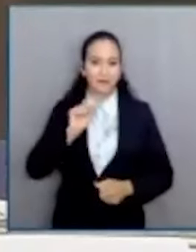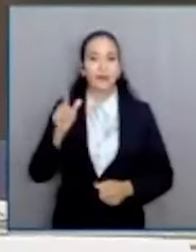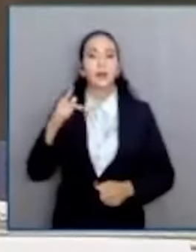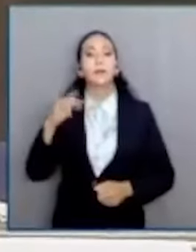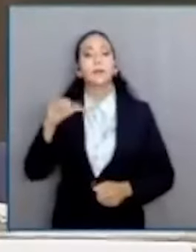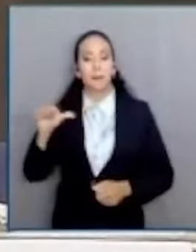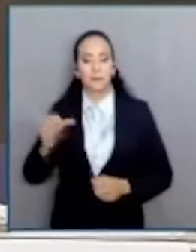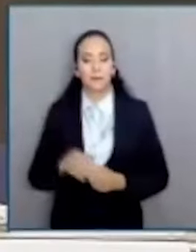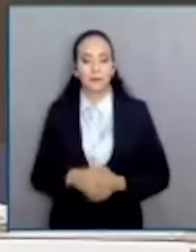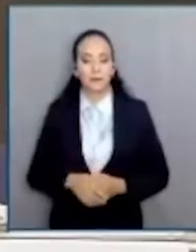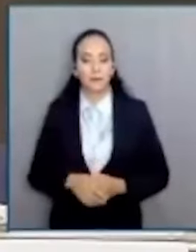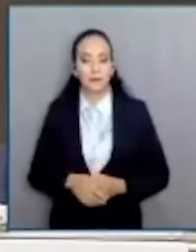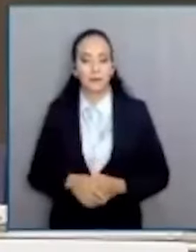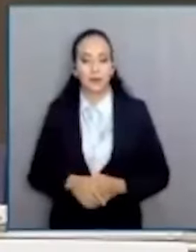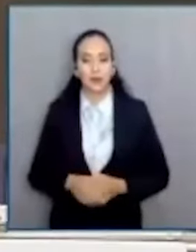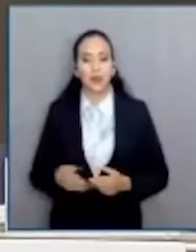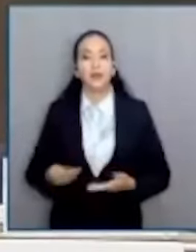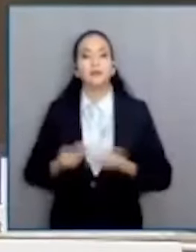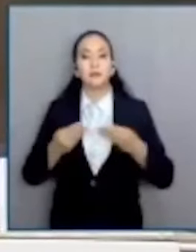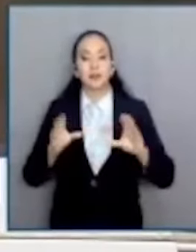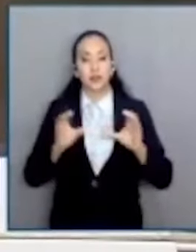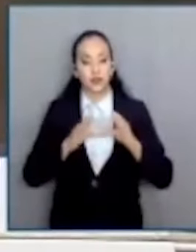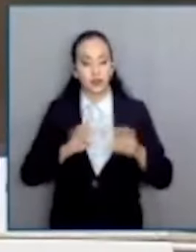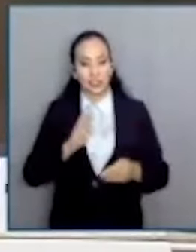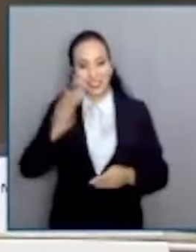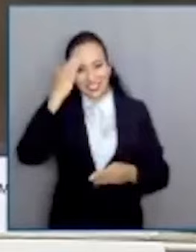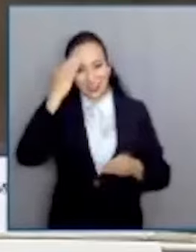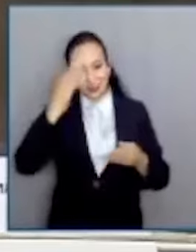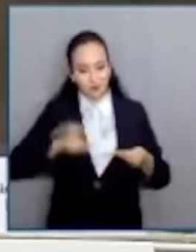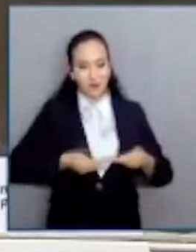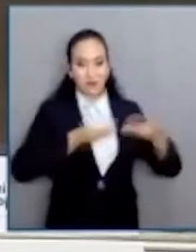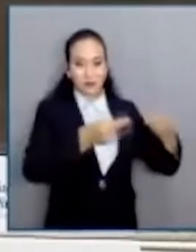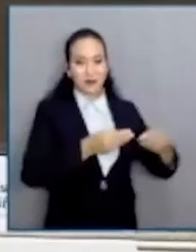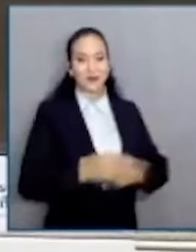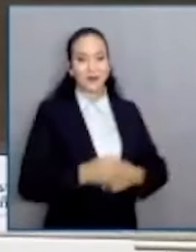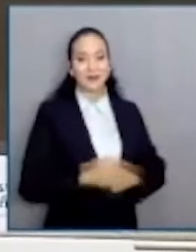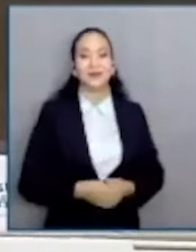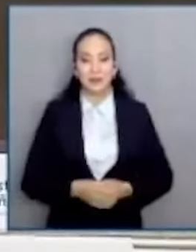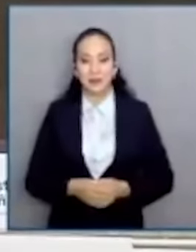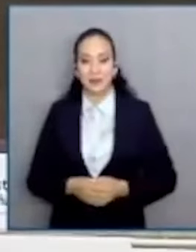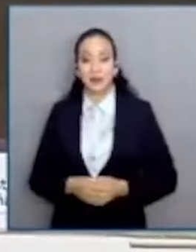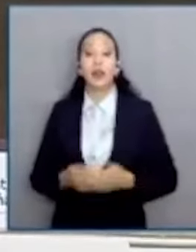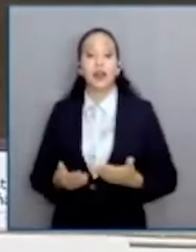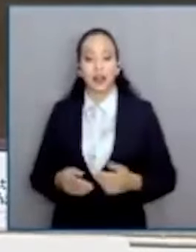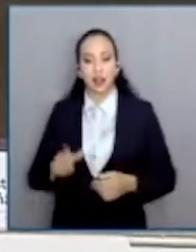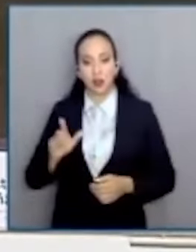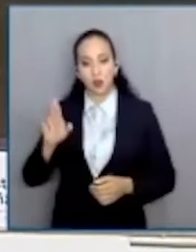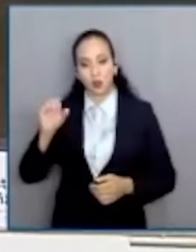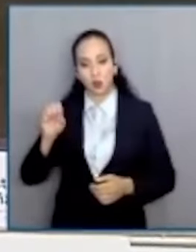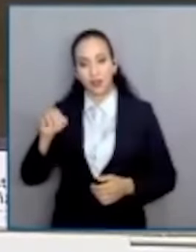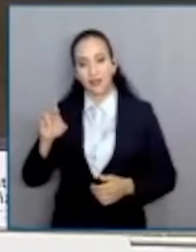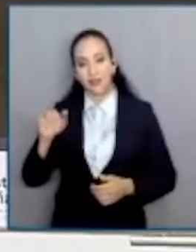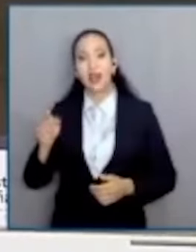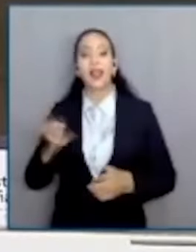piña Hernández entregó un reconocimiento al ministro Aguilar Morales el encargo del ministro Luis María Aguilar Morales en la suprema corte